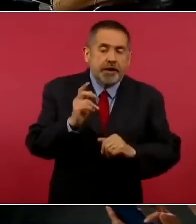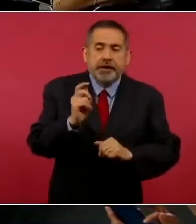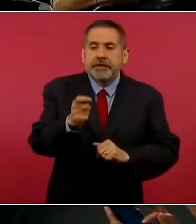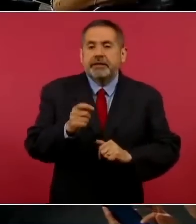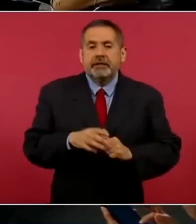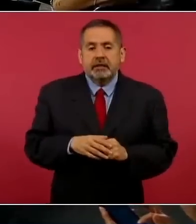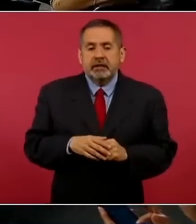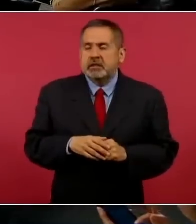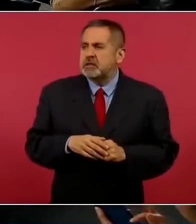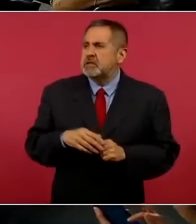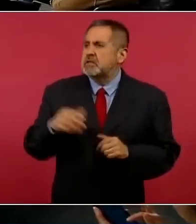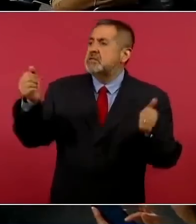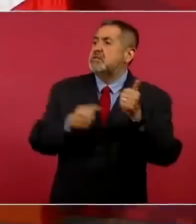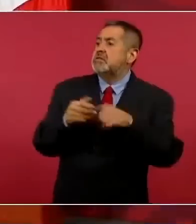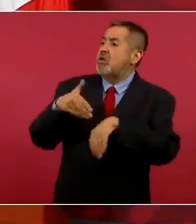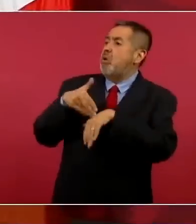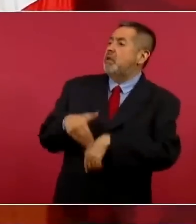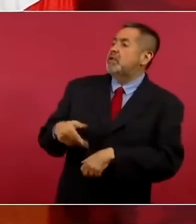lo someten.